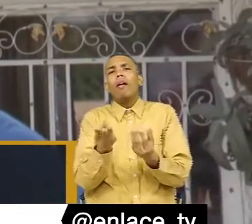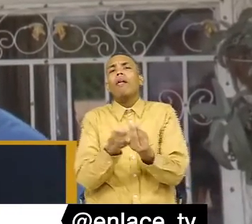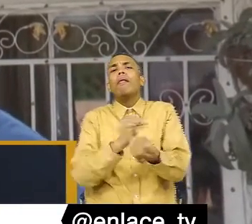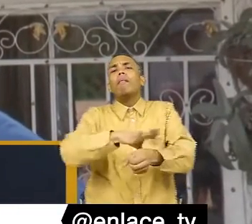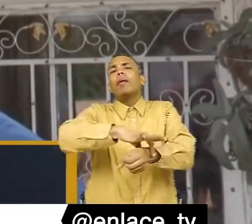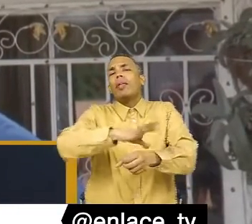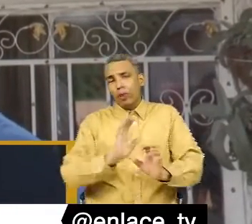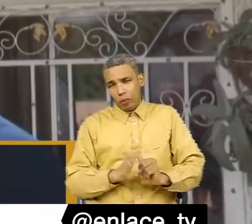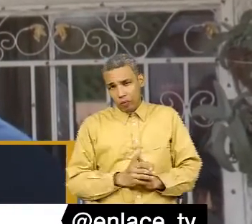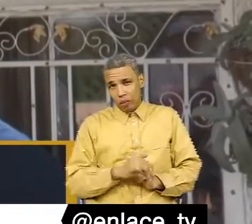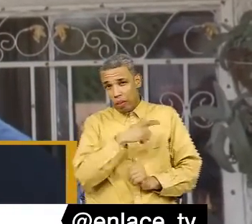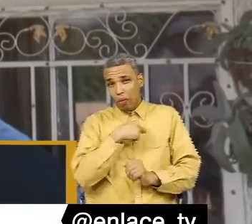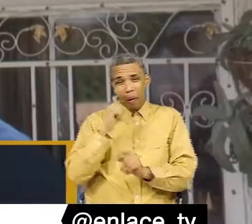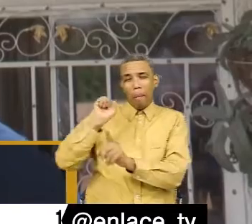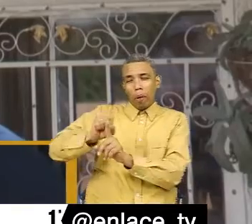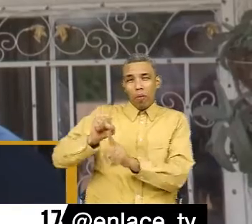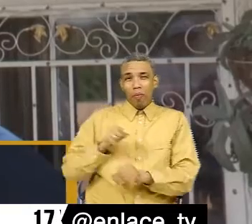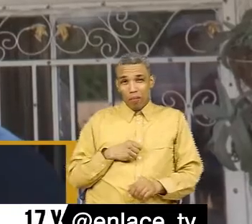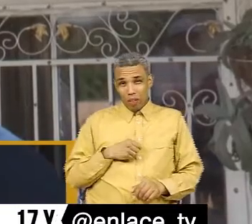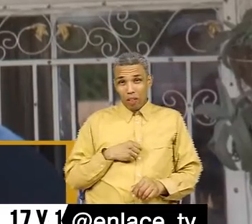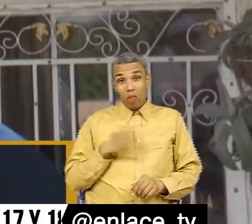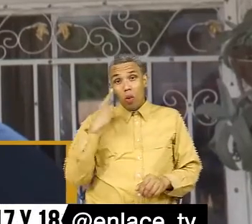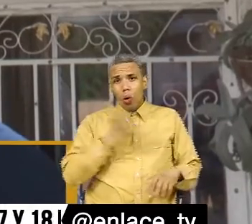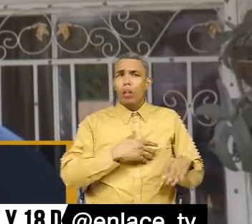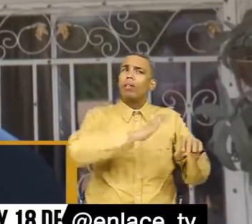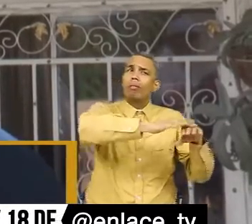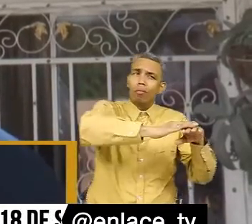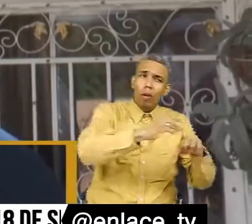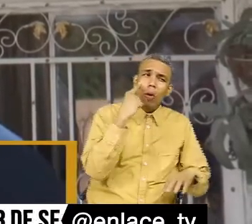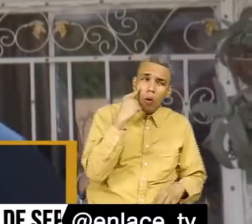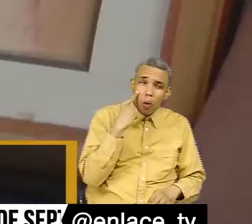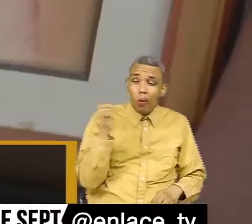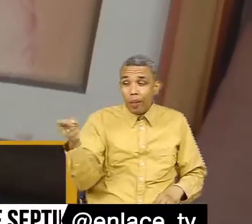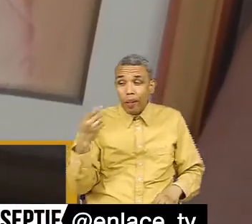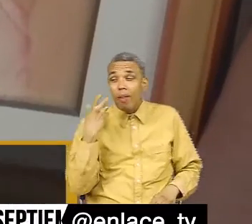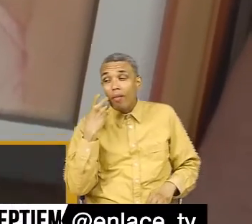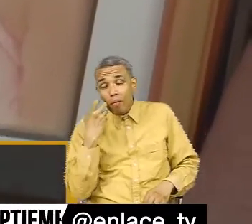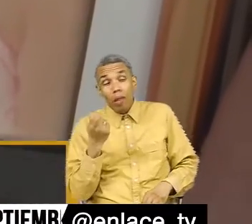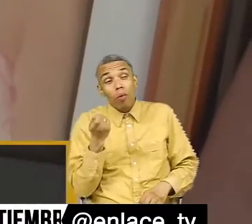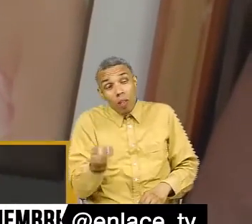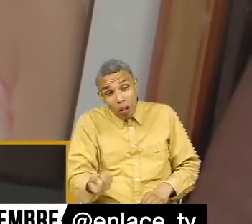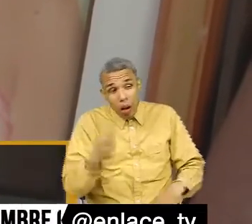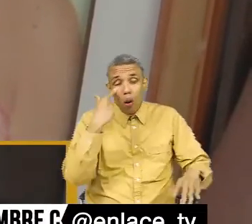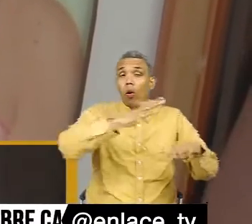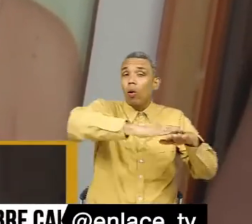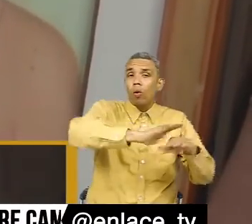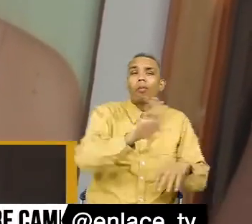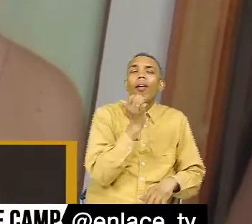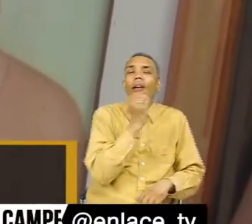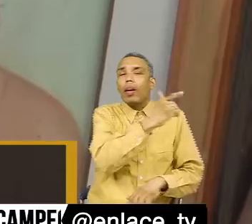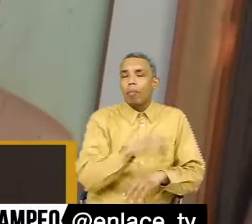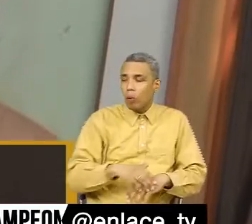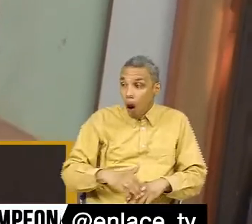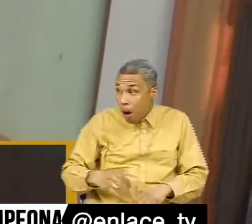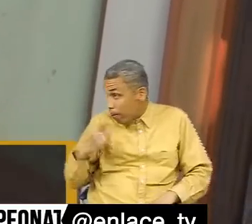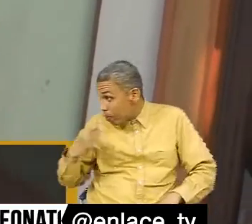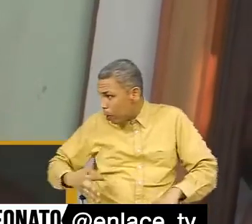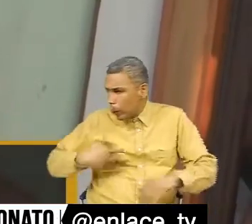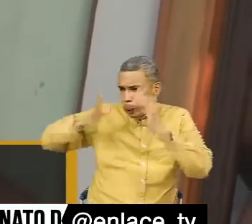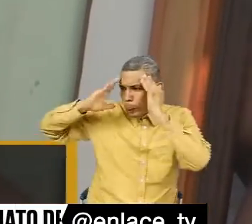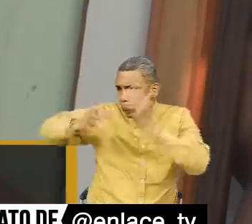hijo lo que le estaba comentando, porque ella tiene una inmunología, lo hubieran sacado el niño y ella se hubiera salvado. Pero no, allá las enfermeras